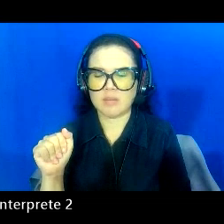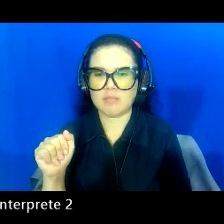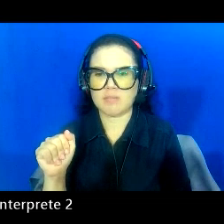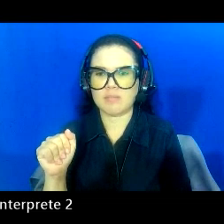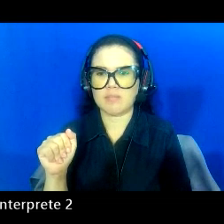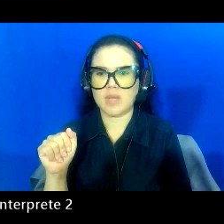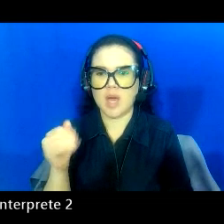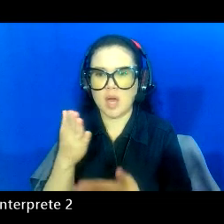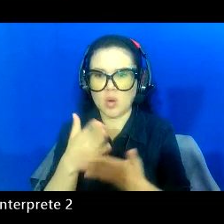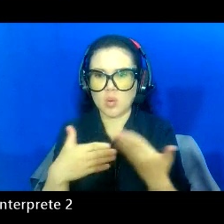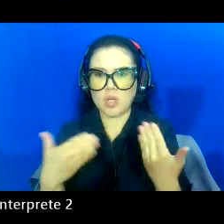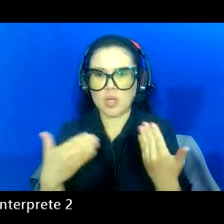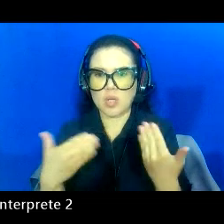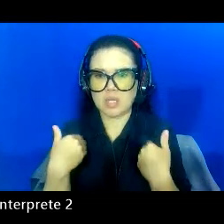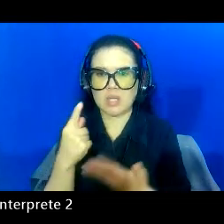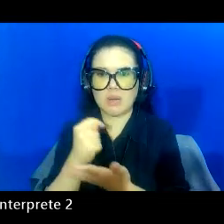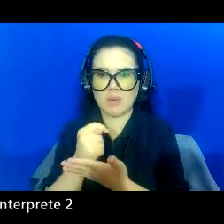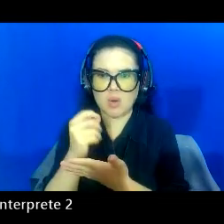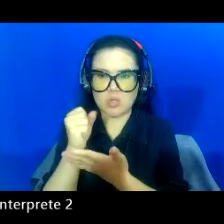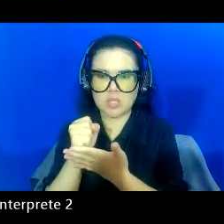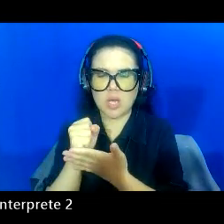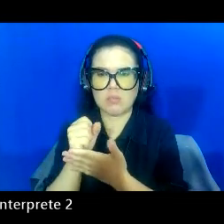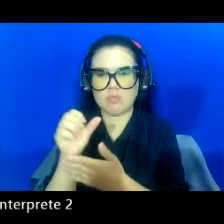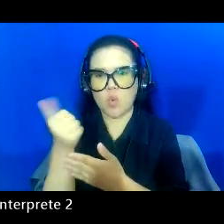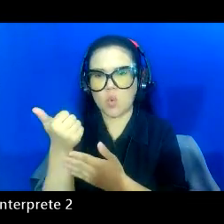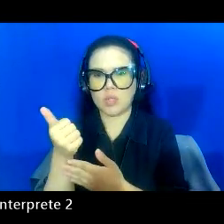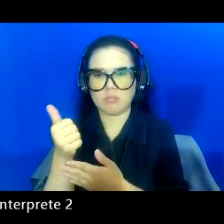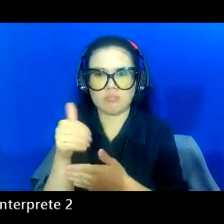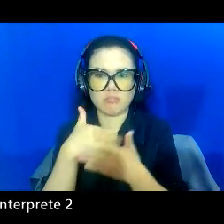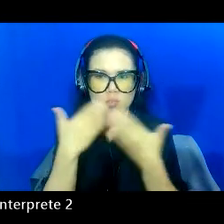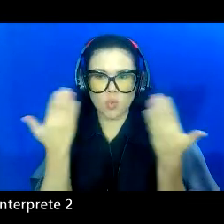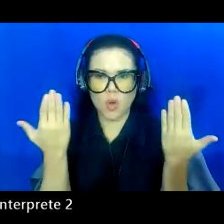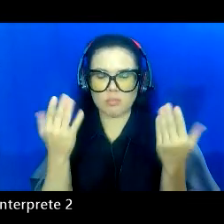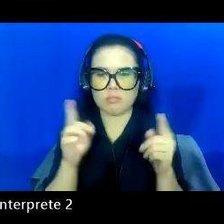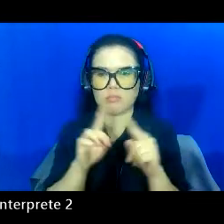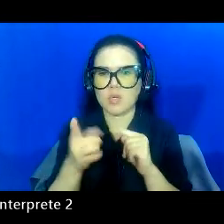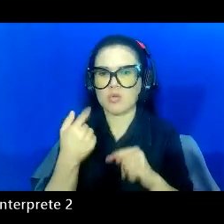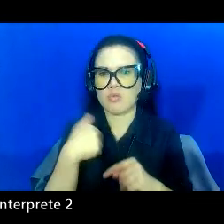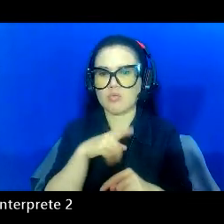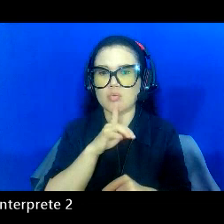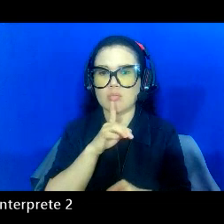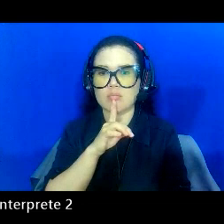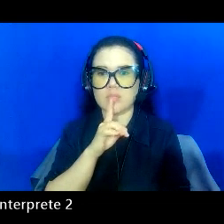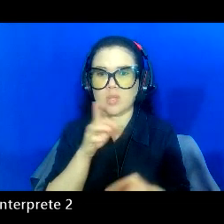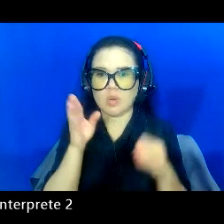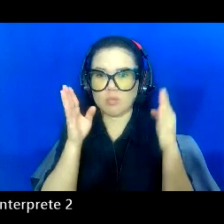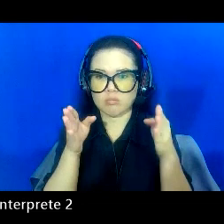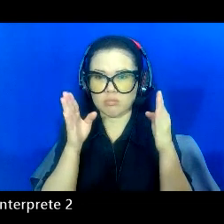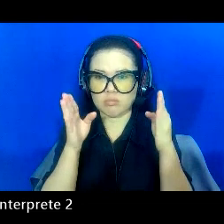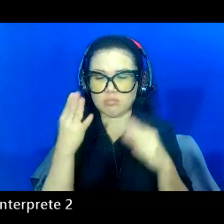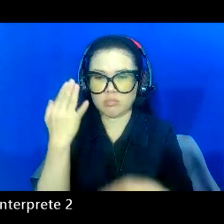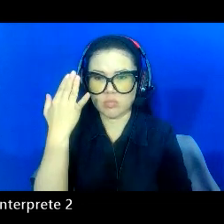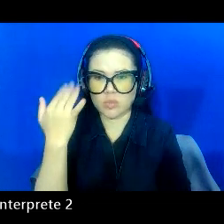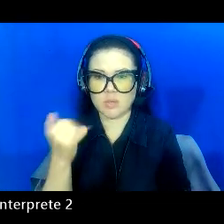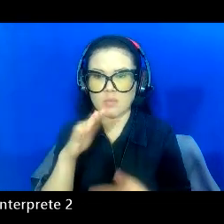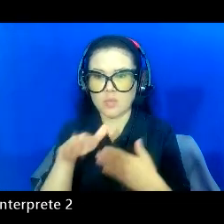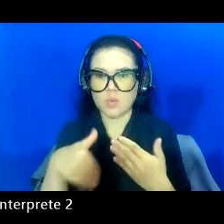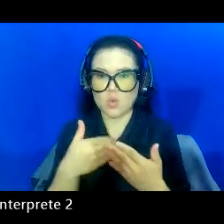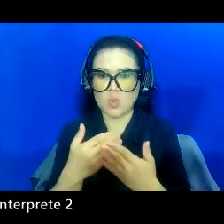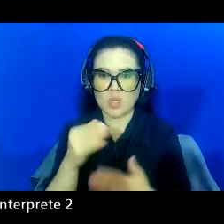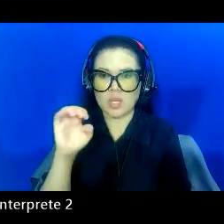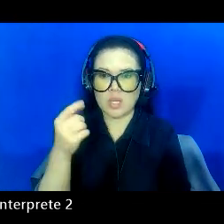algunas tienen trabajadores sociales, otras pues no, pero sí nosotros estamos pendientes porque todas las EIDA